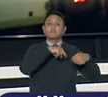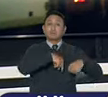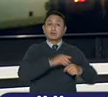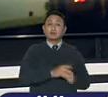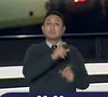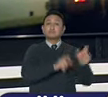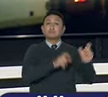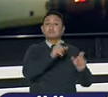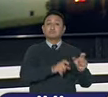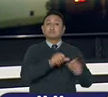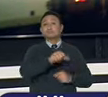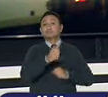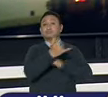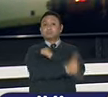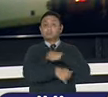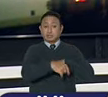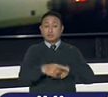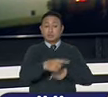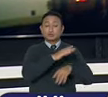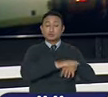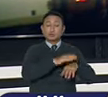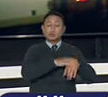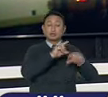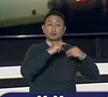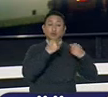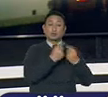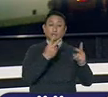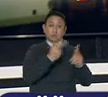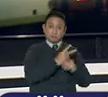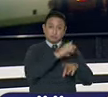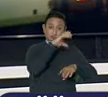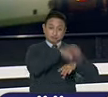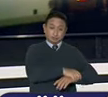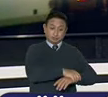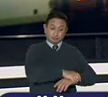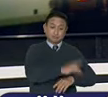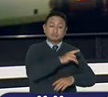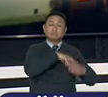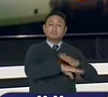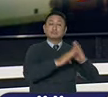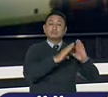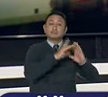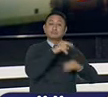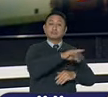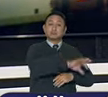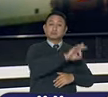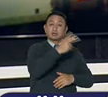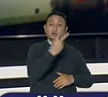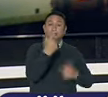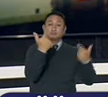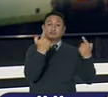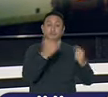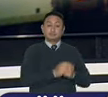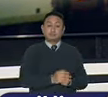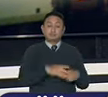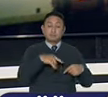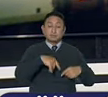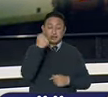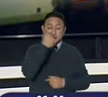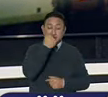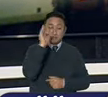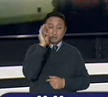varios extranjeros que serían integrantes de una banda delictiva. En el allanamiento, la policía encontró 2 armas de fuego y sustancias